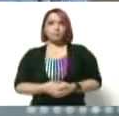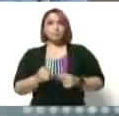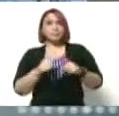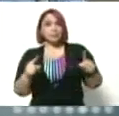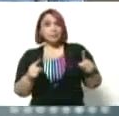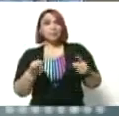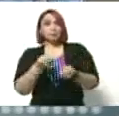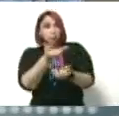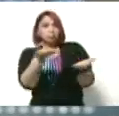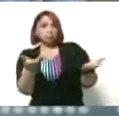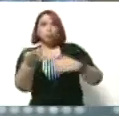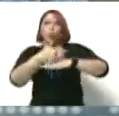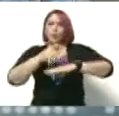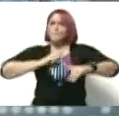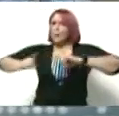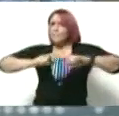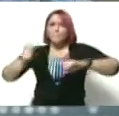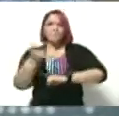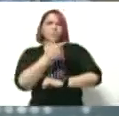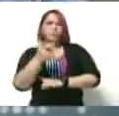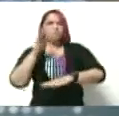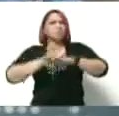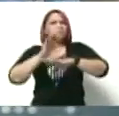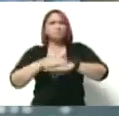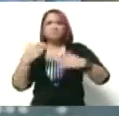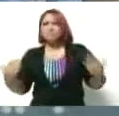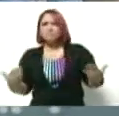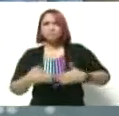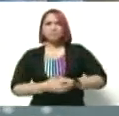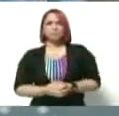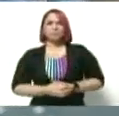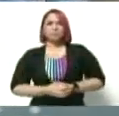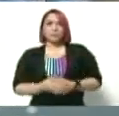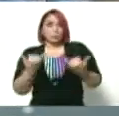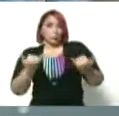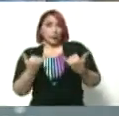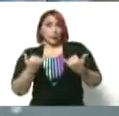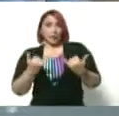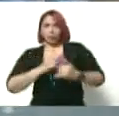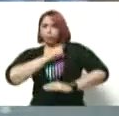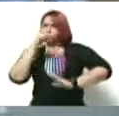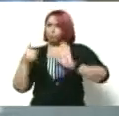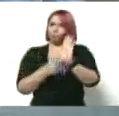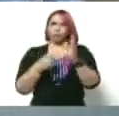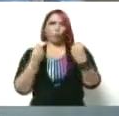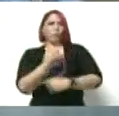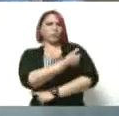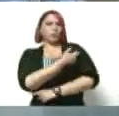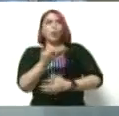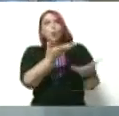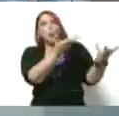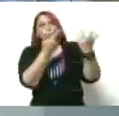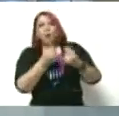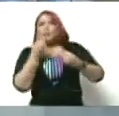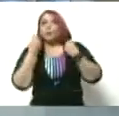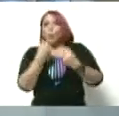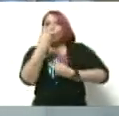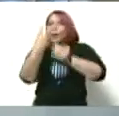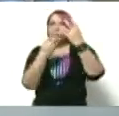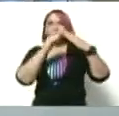está nuestro gobernador buscando al que se pasó una operación remate de vacunación cuenta nueva' leandro cómo va al casa por